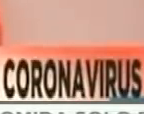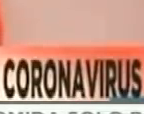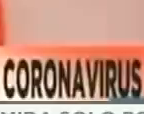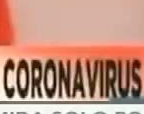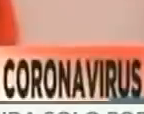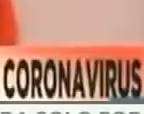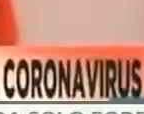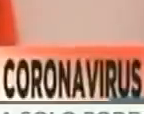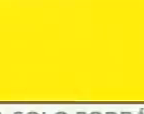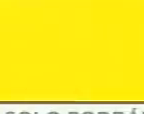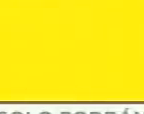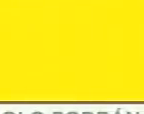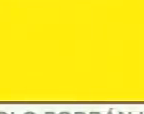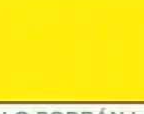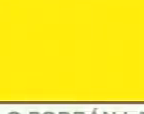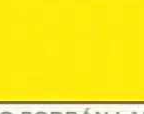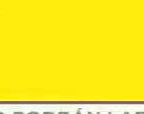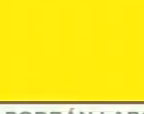fumando.